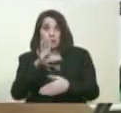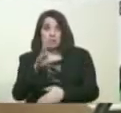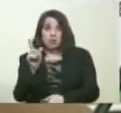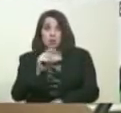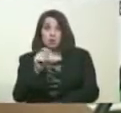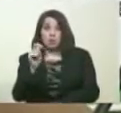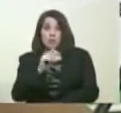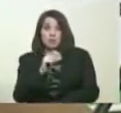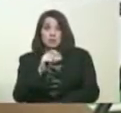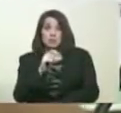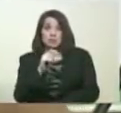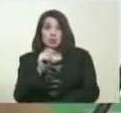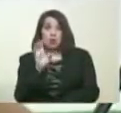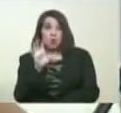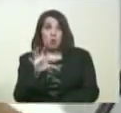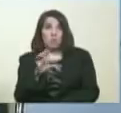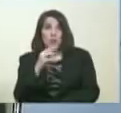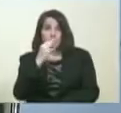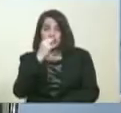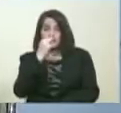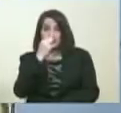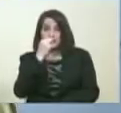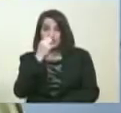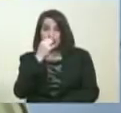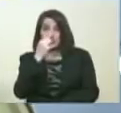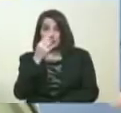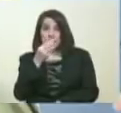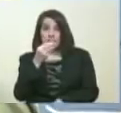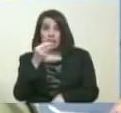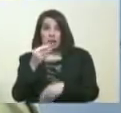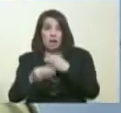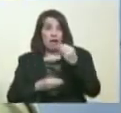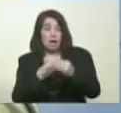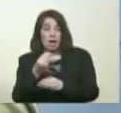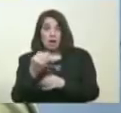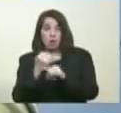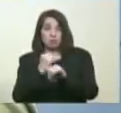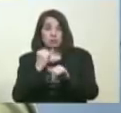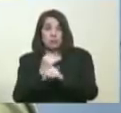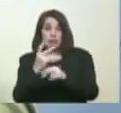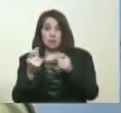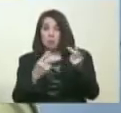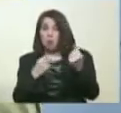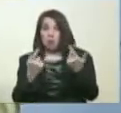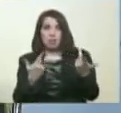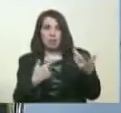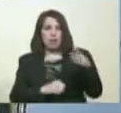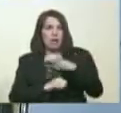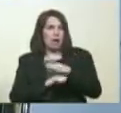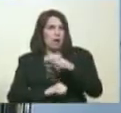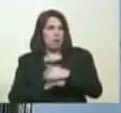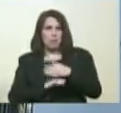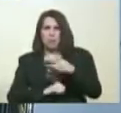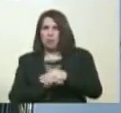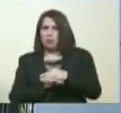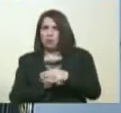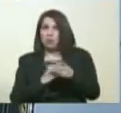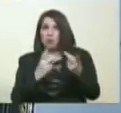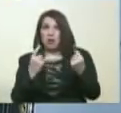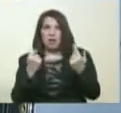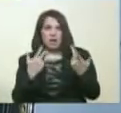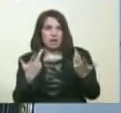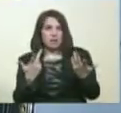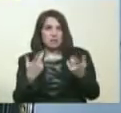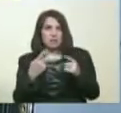país cree una criptomoneda real, basada y respaldada con su riqueza,